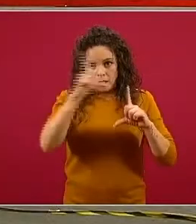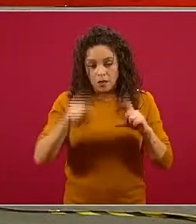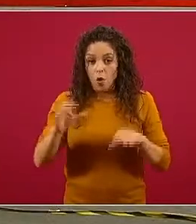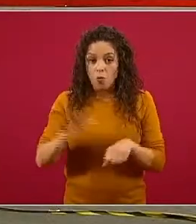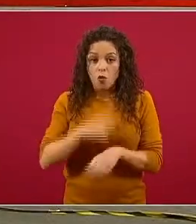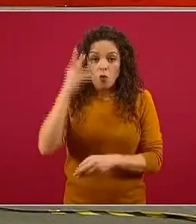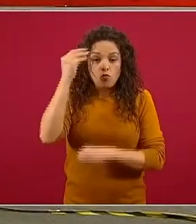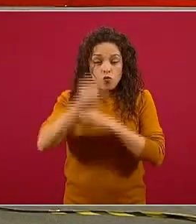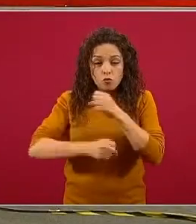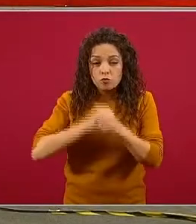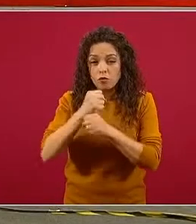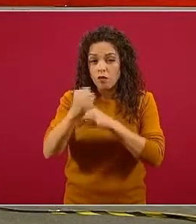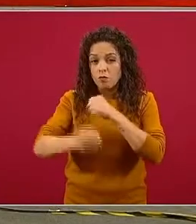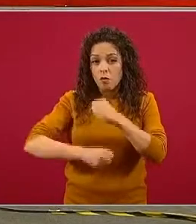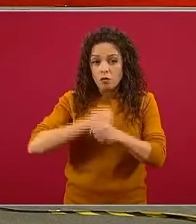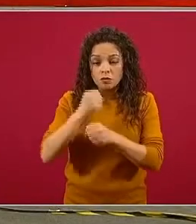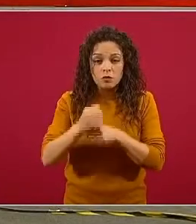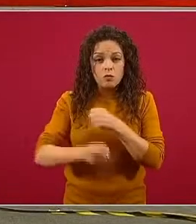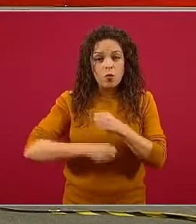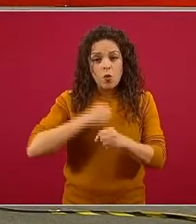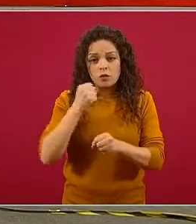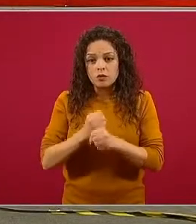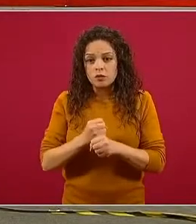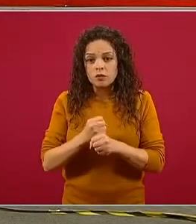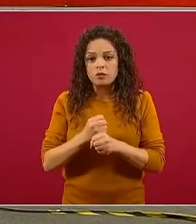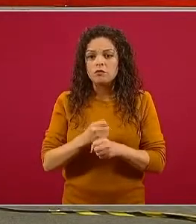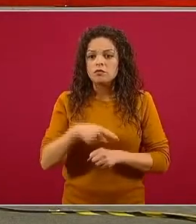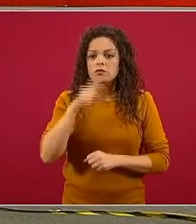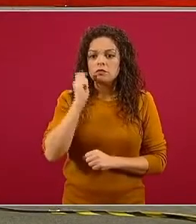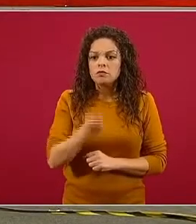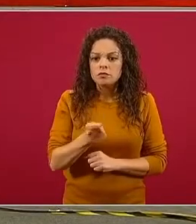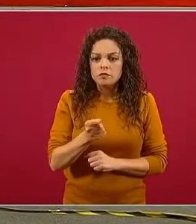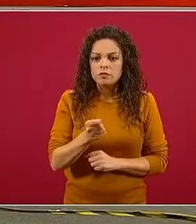simplemente se tenía al margen. Por eso se veían los